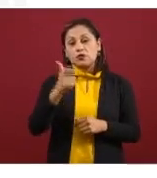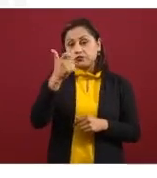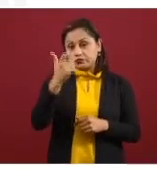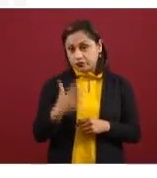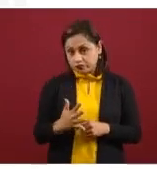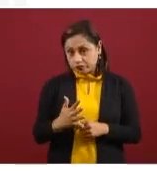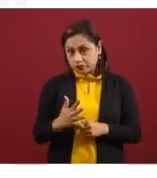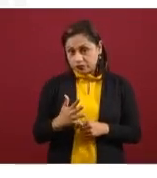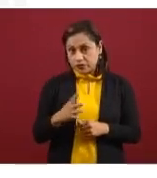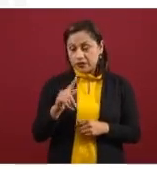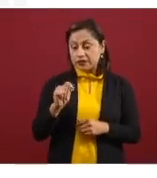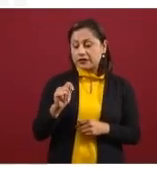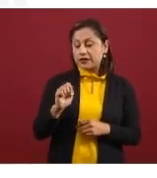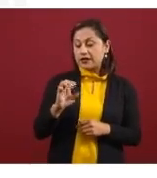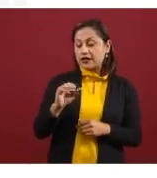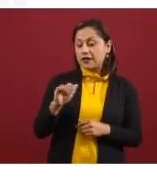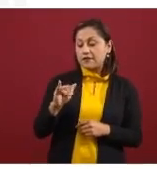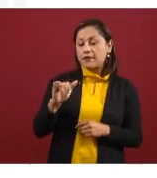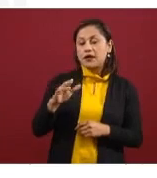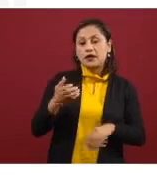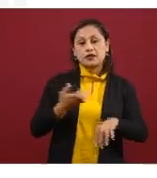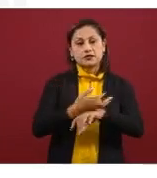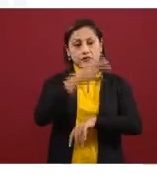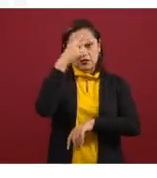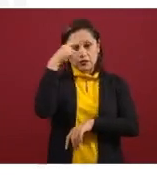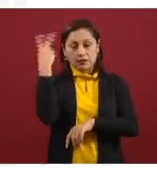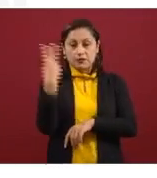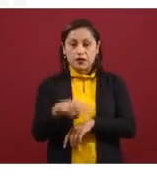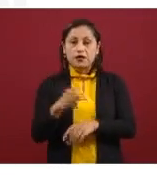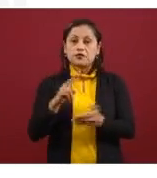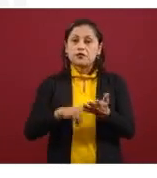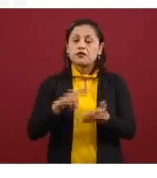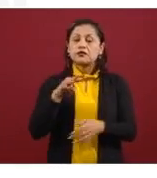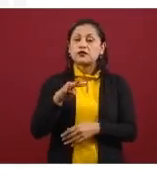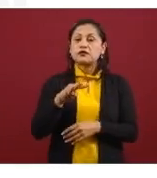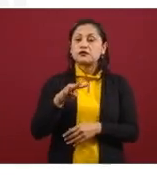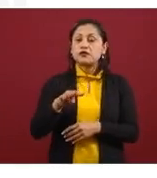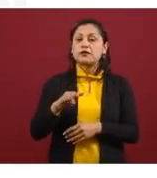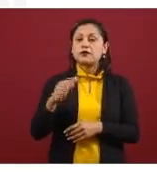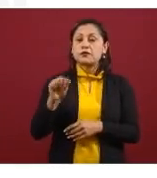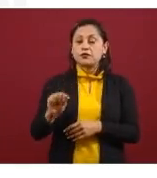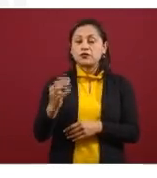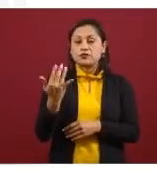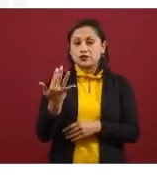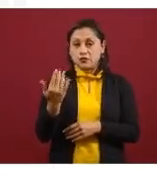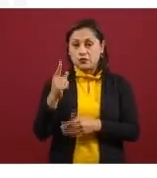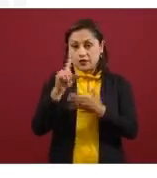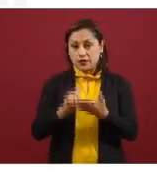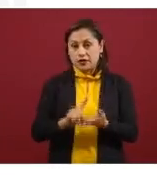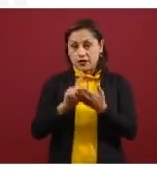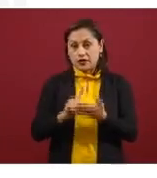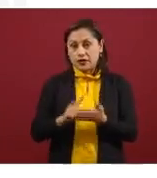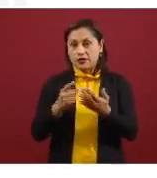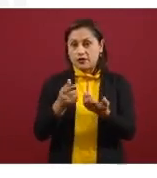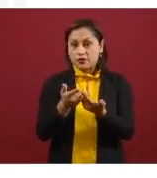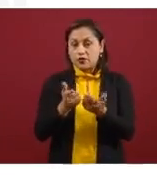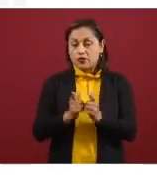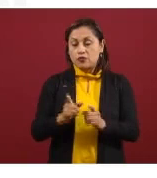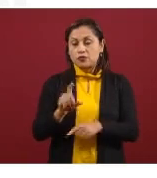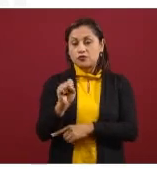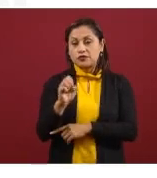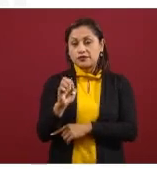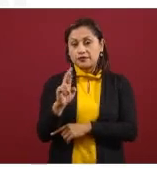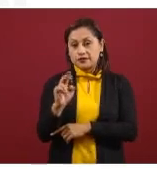en Tecamac, Estado de México, con 19 pesos 50 centavos por litro. Servicio González, con un margen